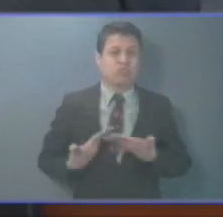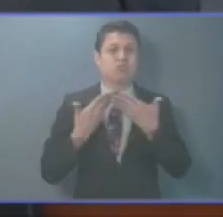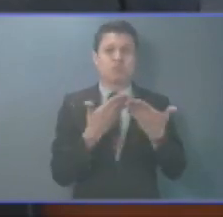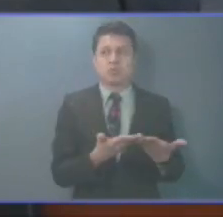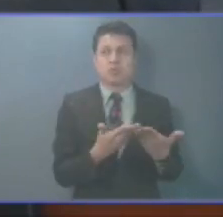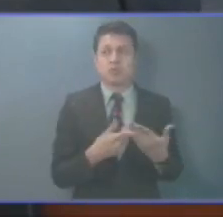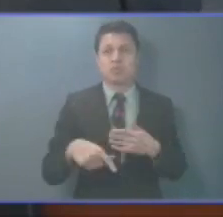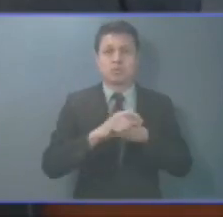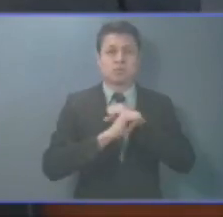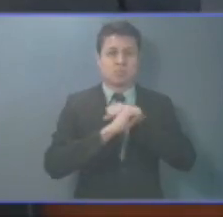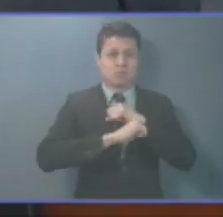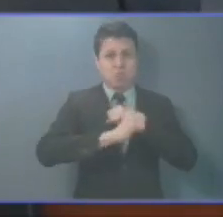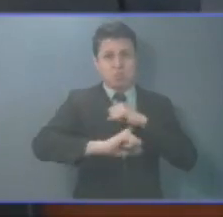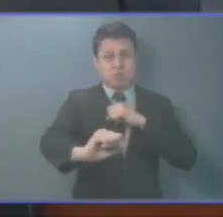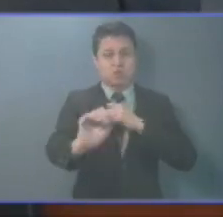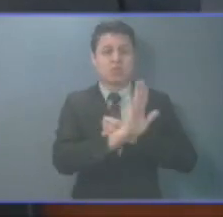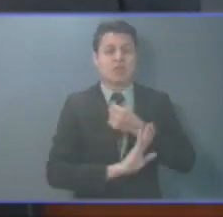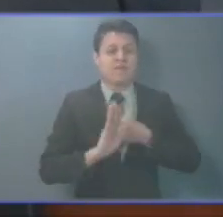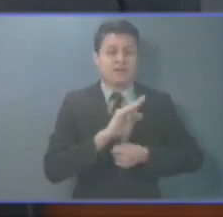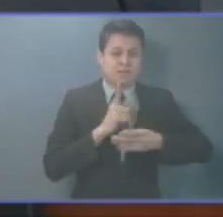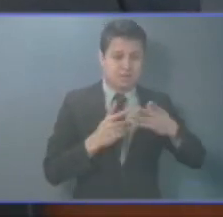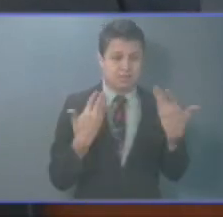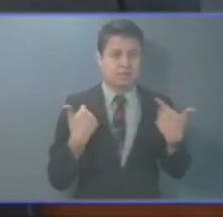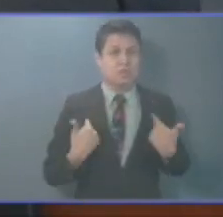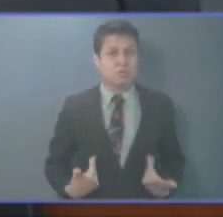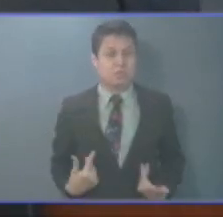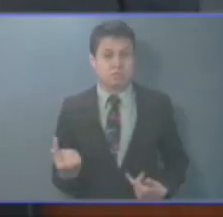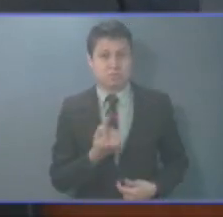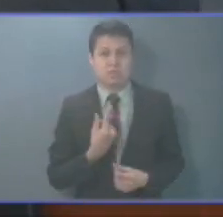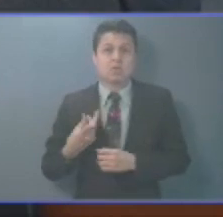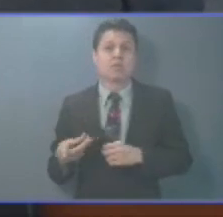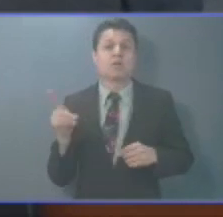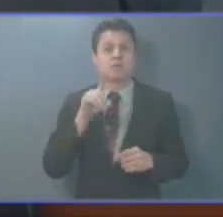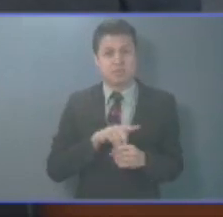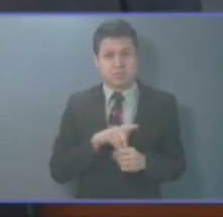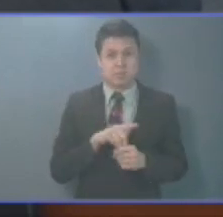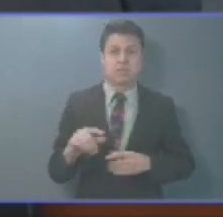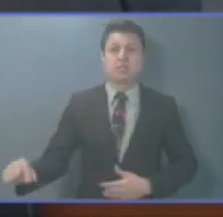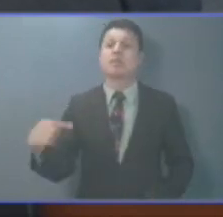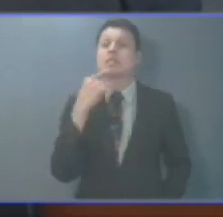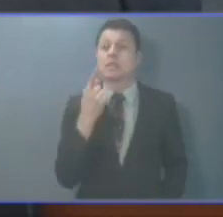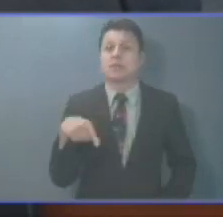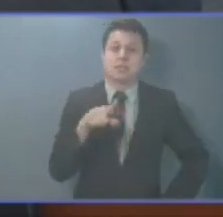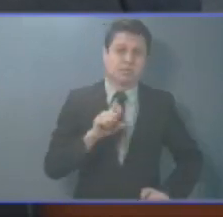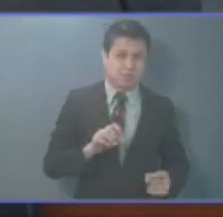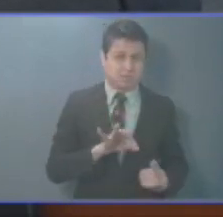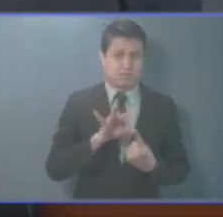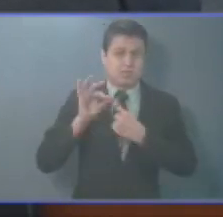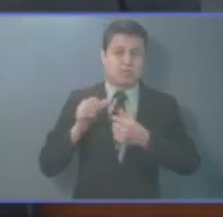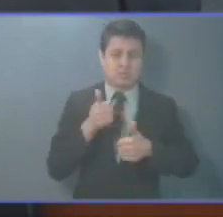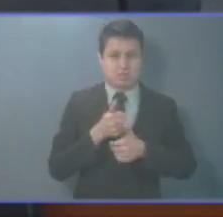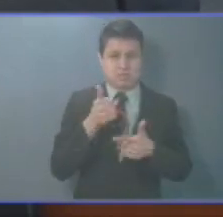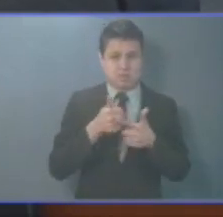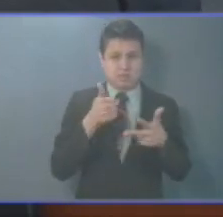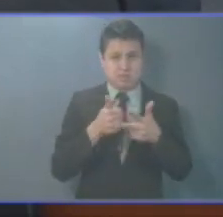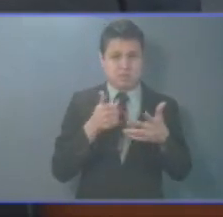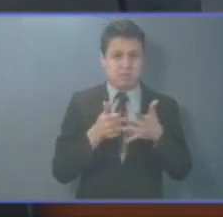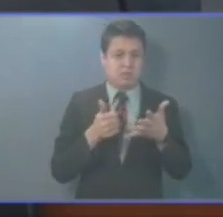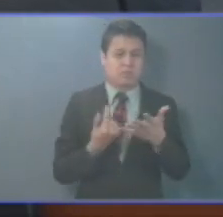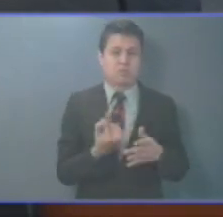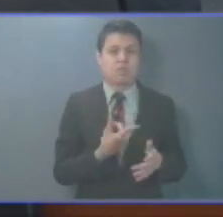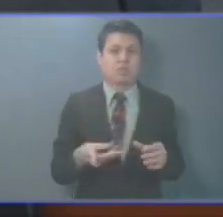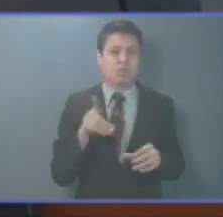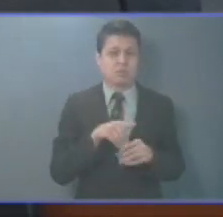sea la promoción, defensa y protección de los derechos de las personas con discapacidad, quienes serán electos por cada uno de los sectores de